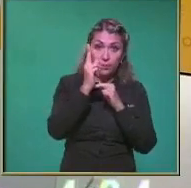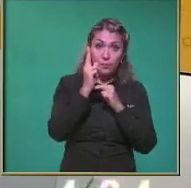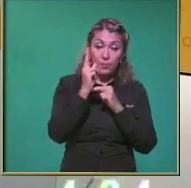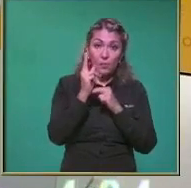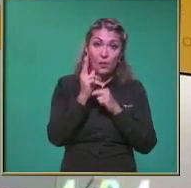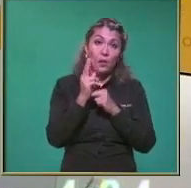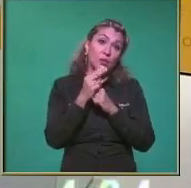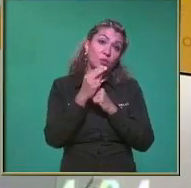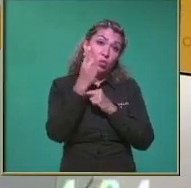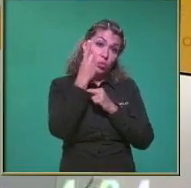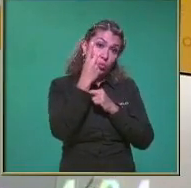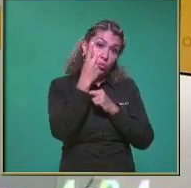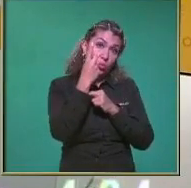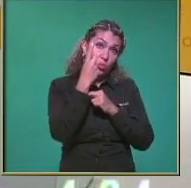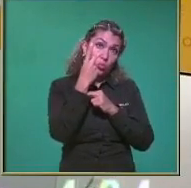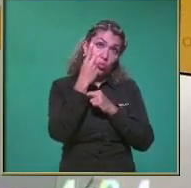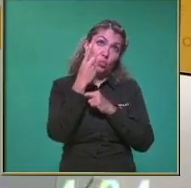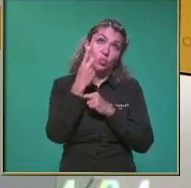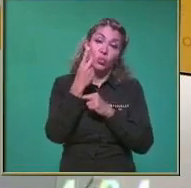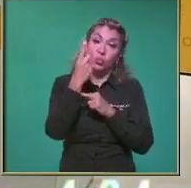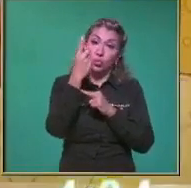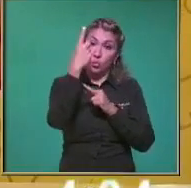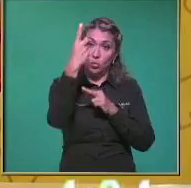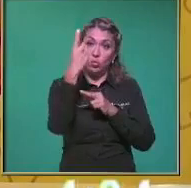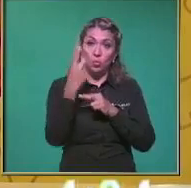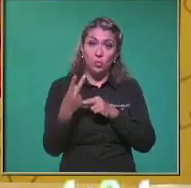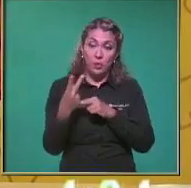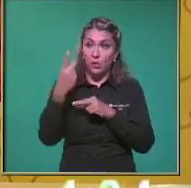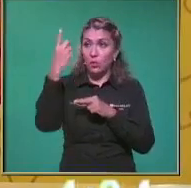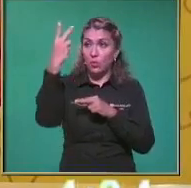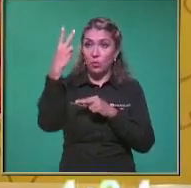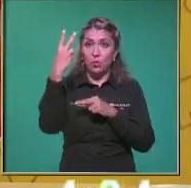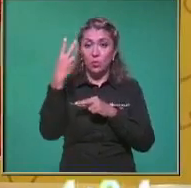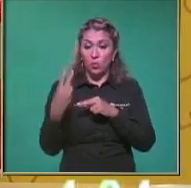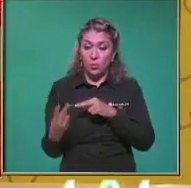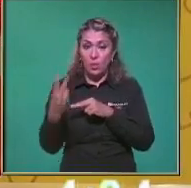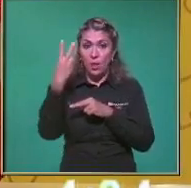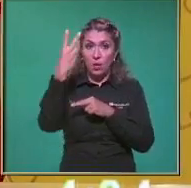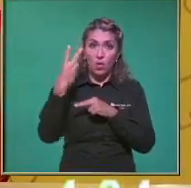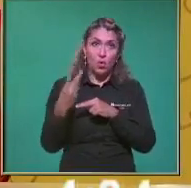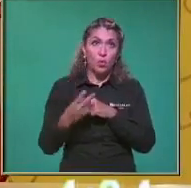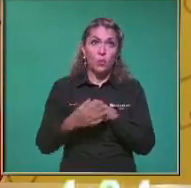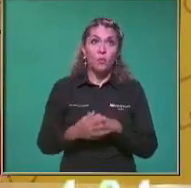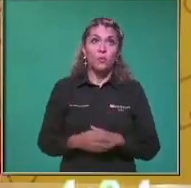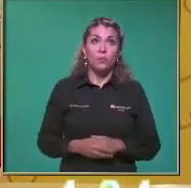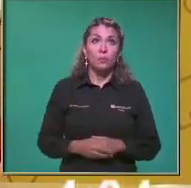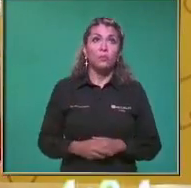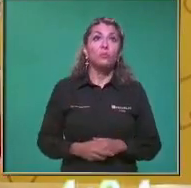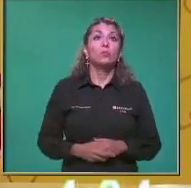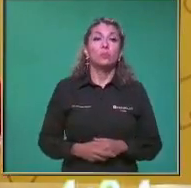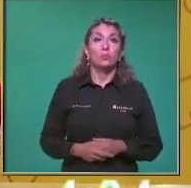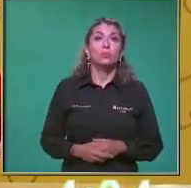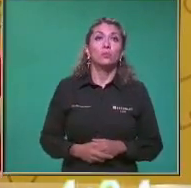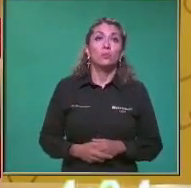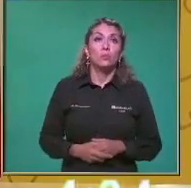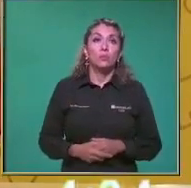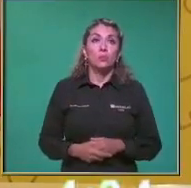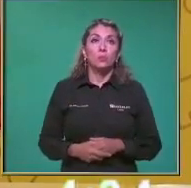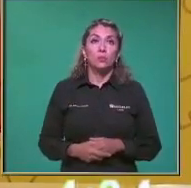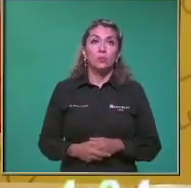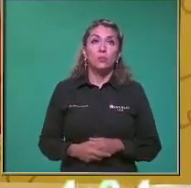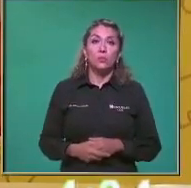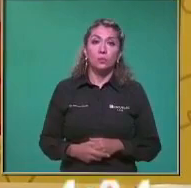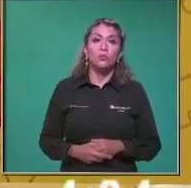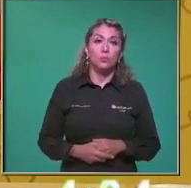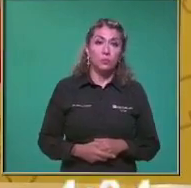tendría dos mitades, ¿sí? Entonces ahí tengo la representación de